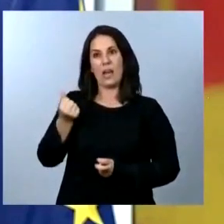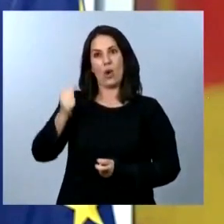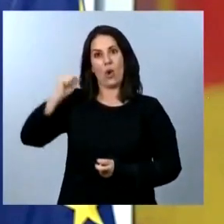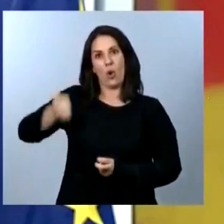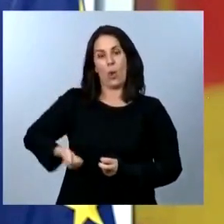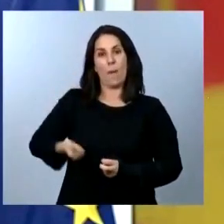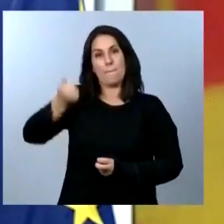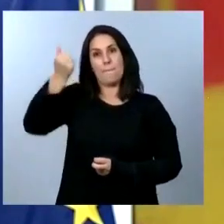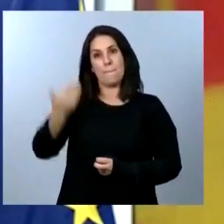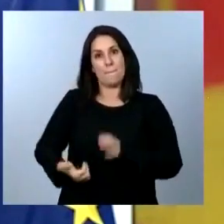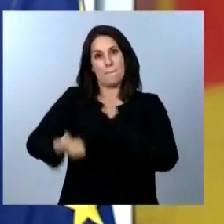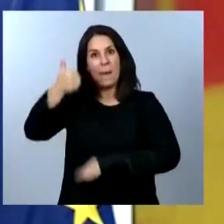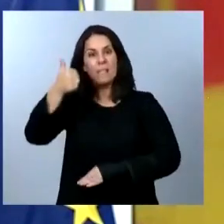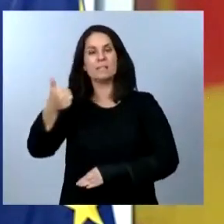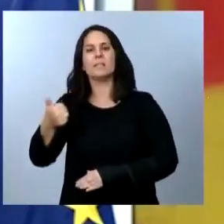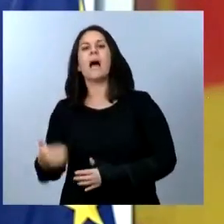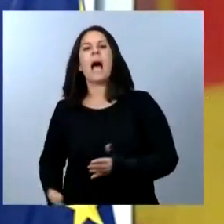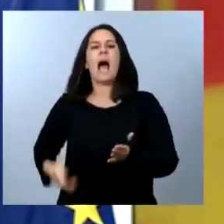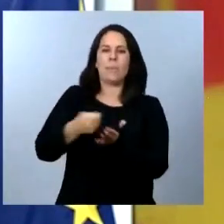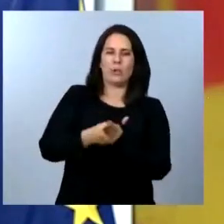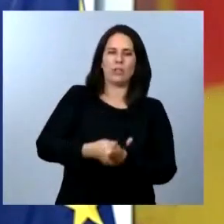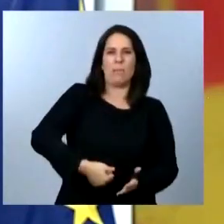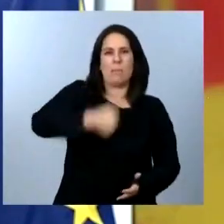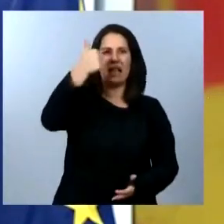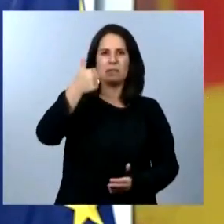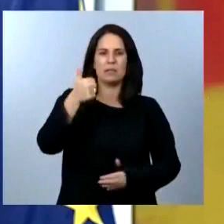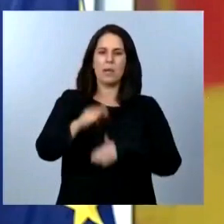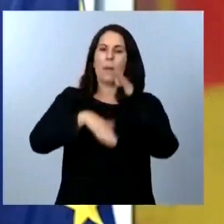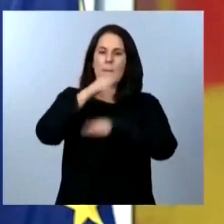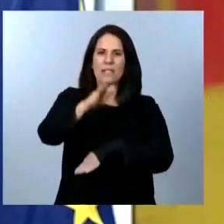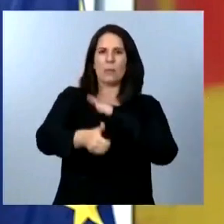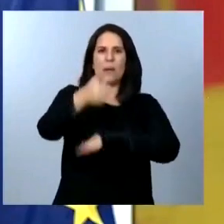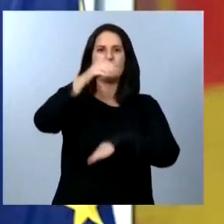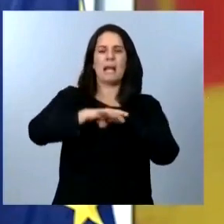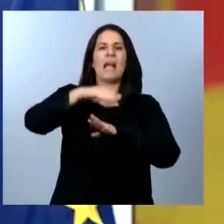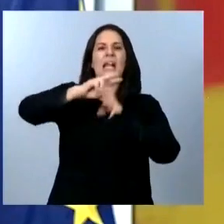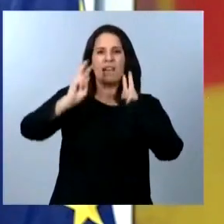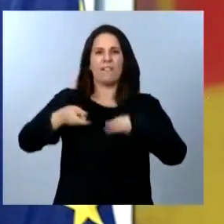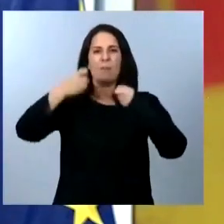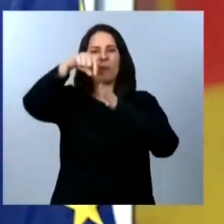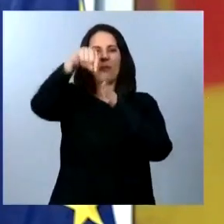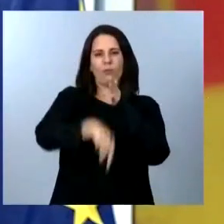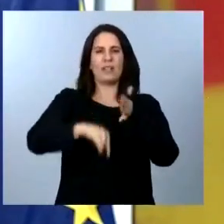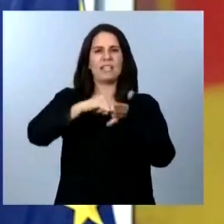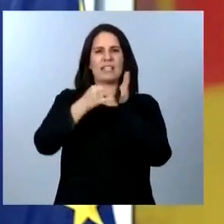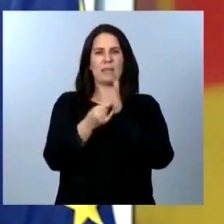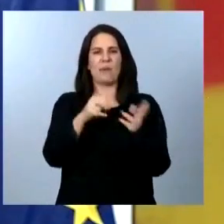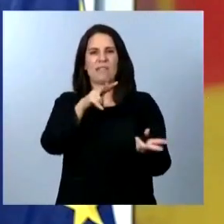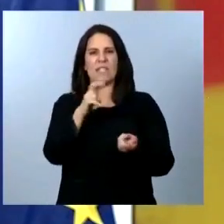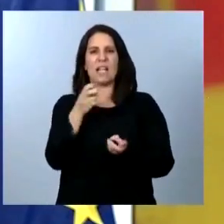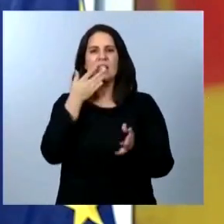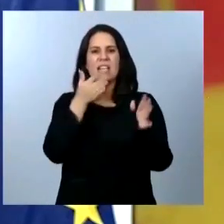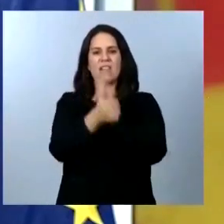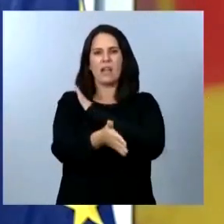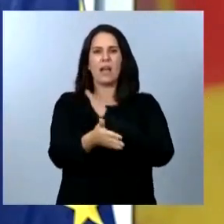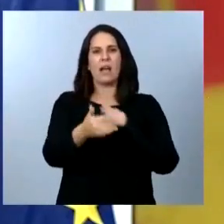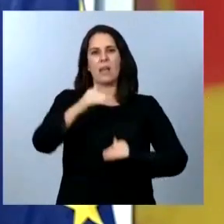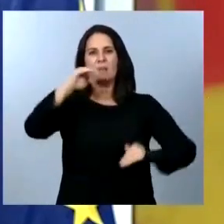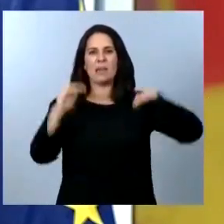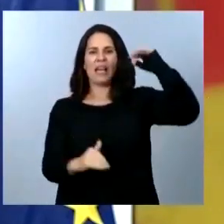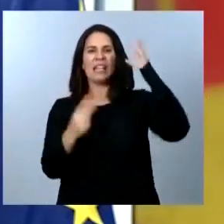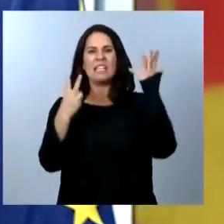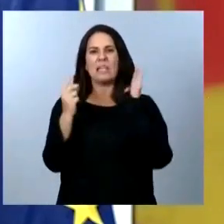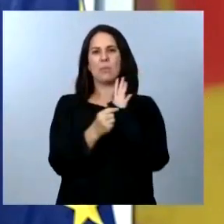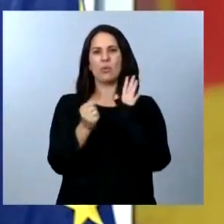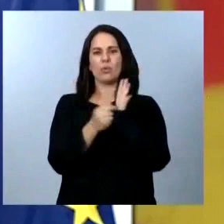primer paso muy importante hacia una reforma profunda de nuestro sistema fiscal que corrija la desventaja de más de 7 puntos en justicia fiscal